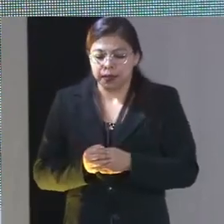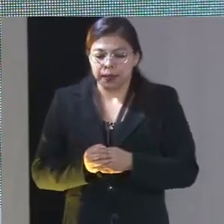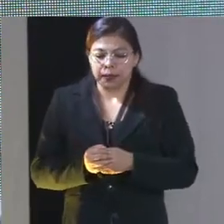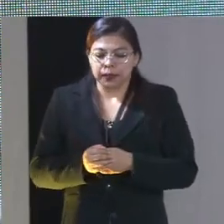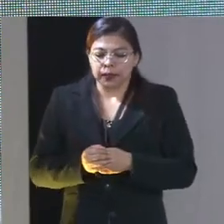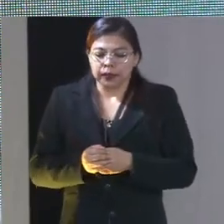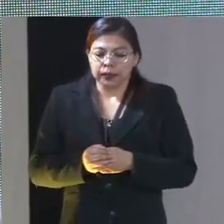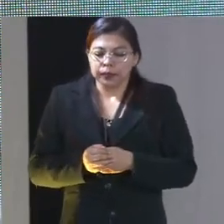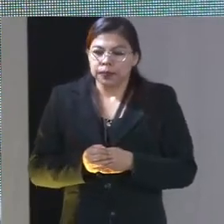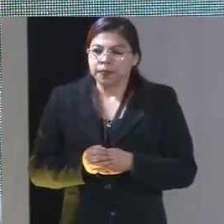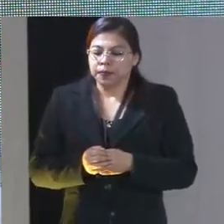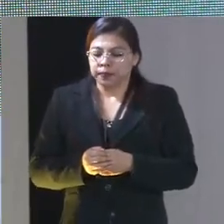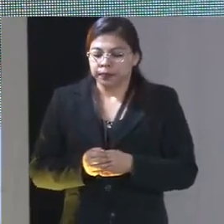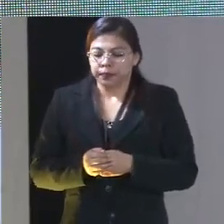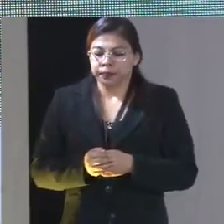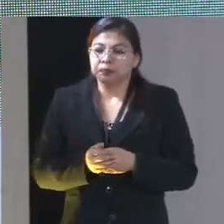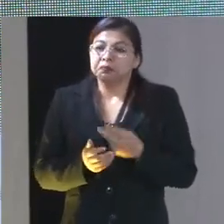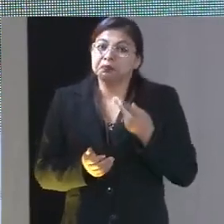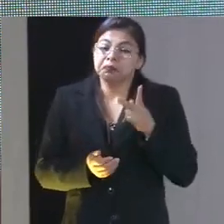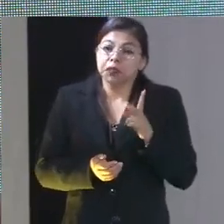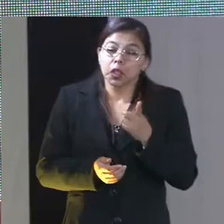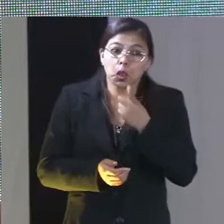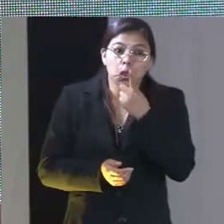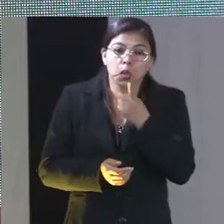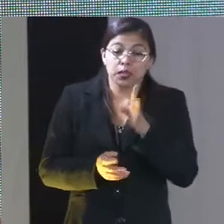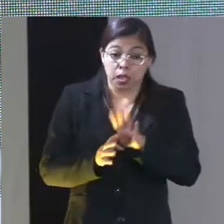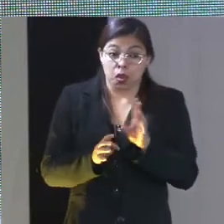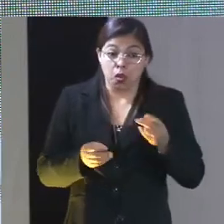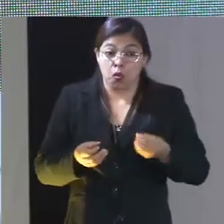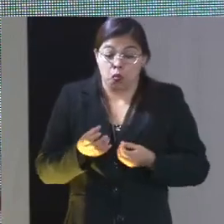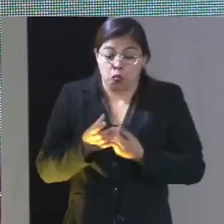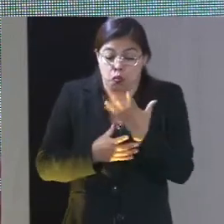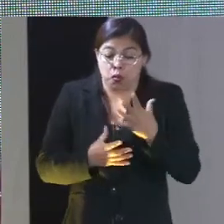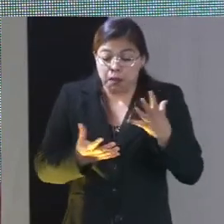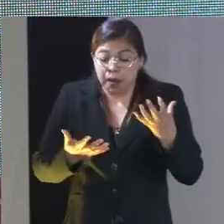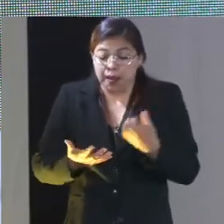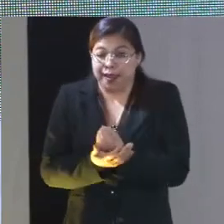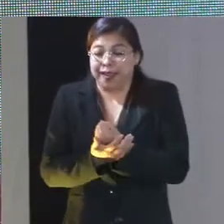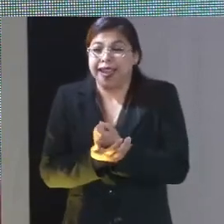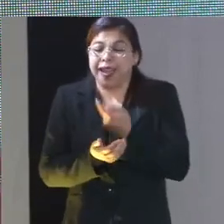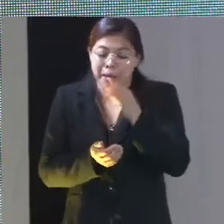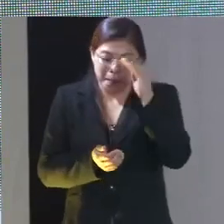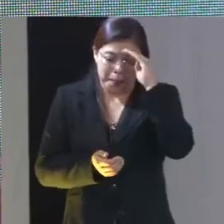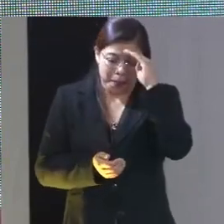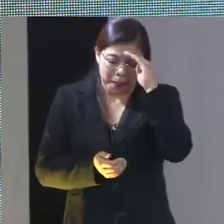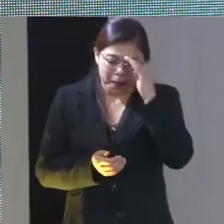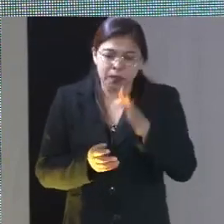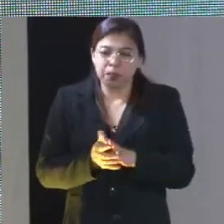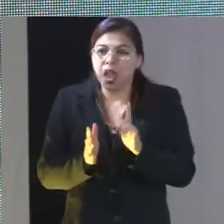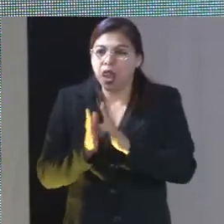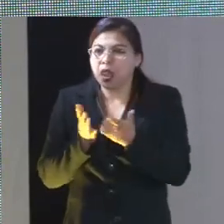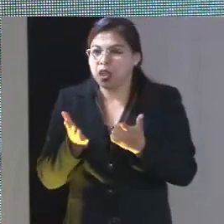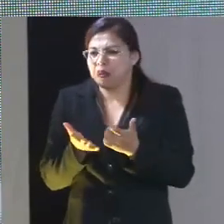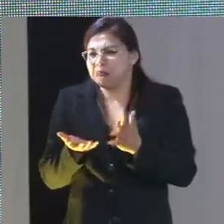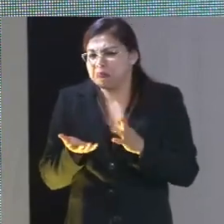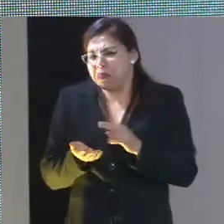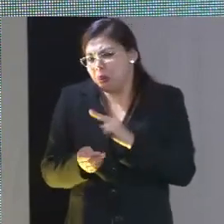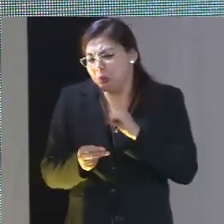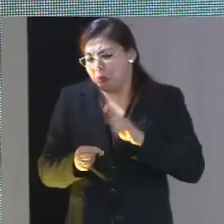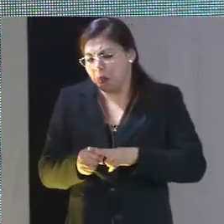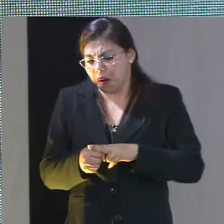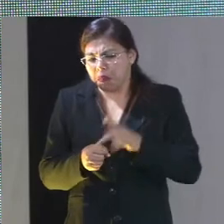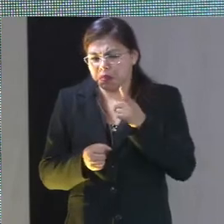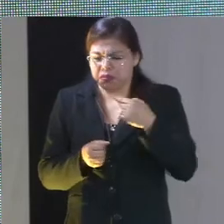los aztecas. Pedro dice, ahí no hubo triunfo ni derrota, sino una pragmática alianza contra el enemigo común, y eso me parece